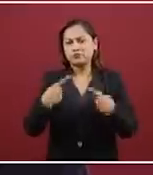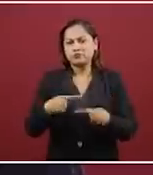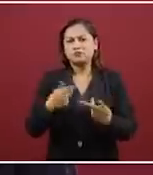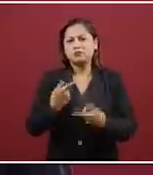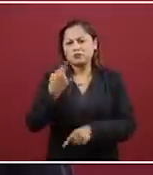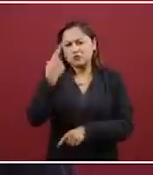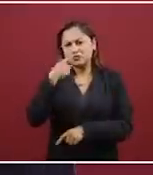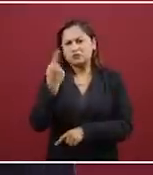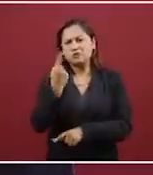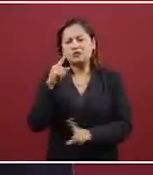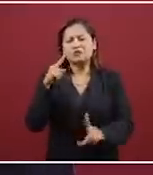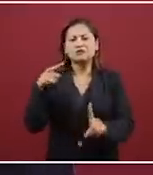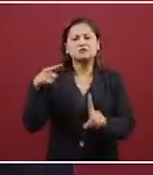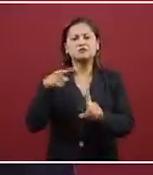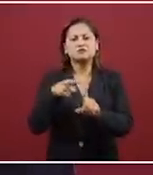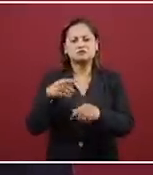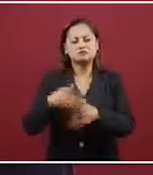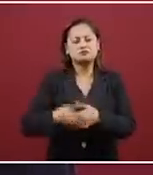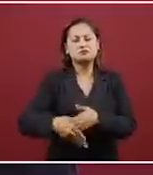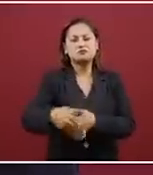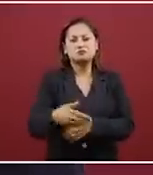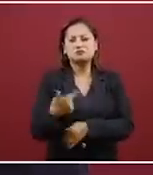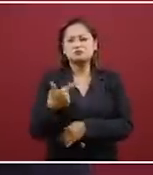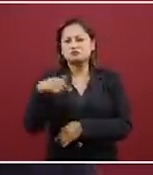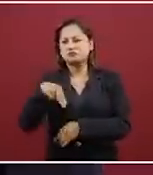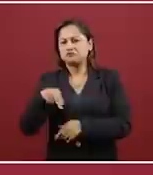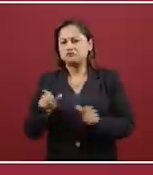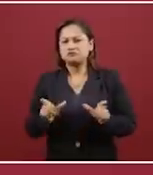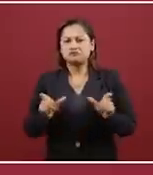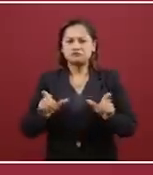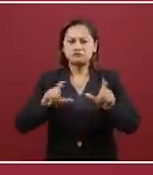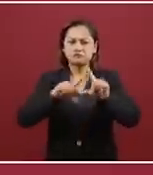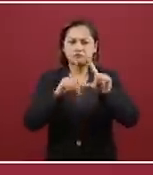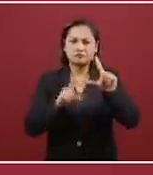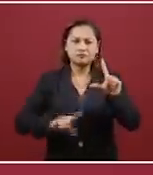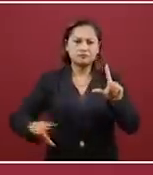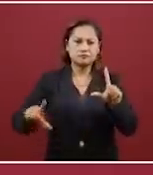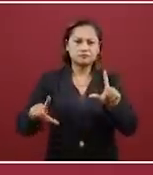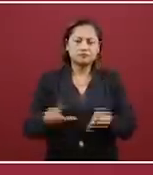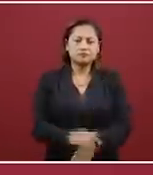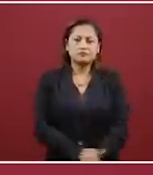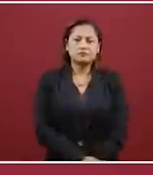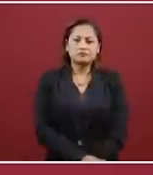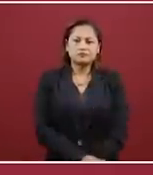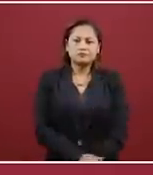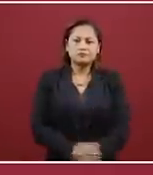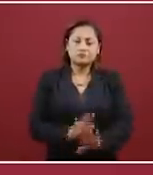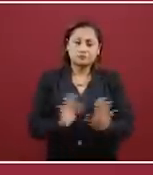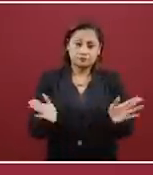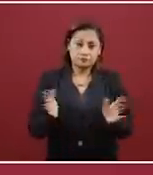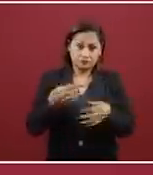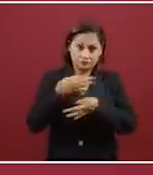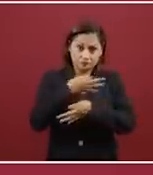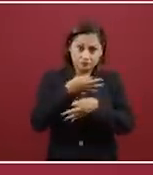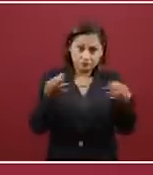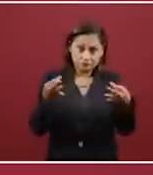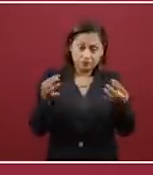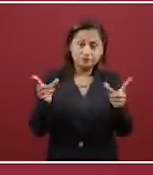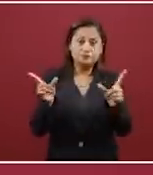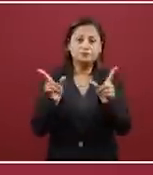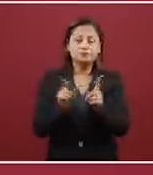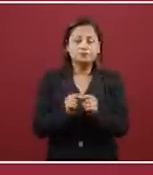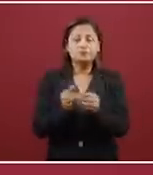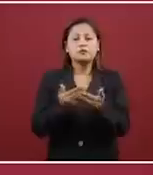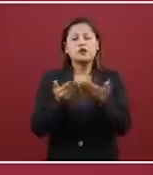de la guardia nacional durante la conferencia de prensa matutina el presidente de mexico informó que será